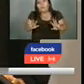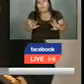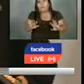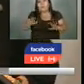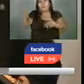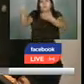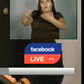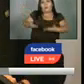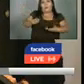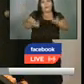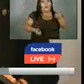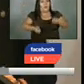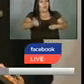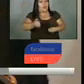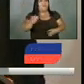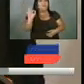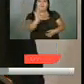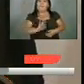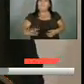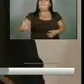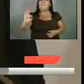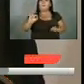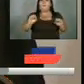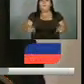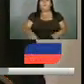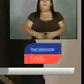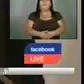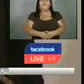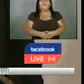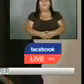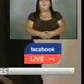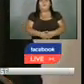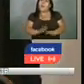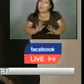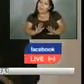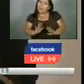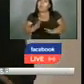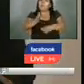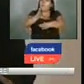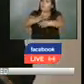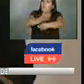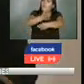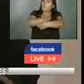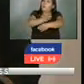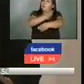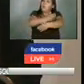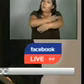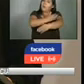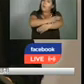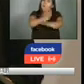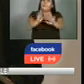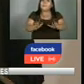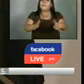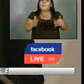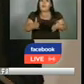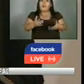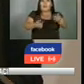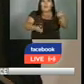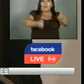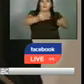de la manera más expedita posible. Así que poco a poco estamos generando las condiciones para que la